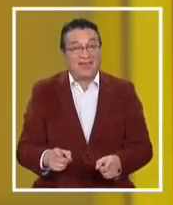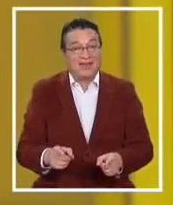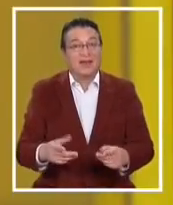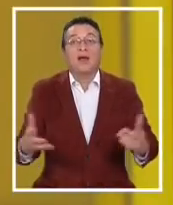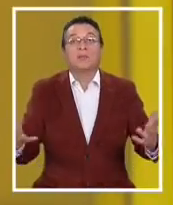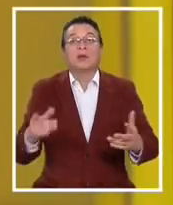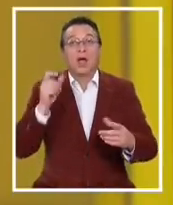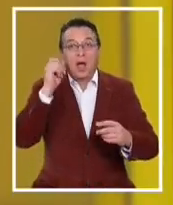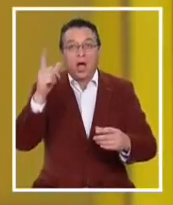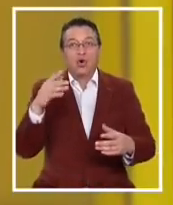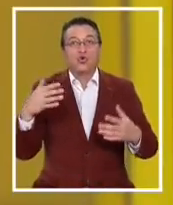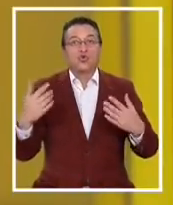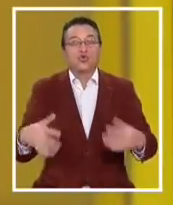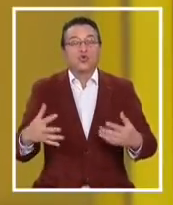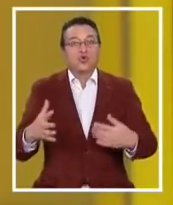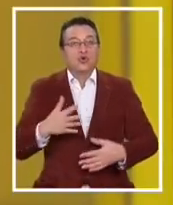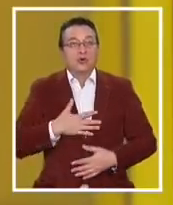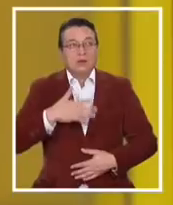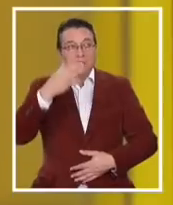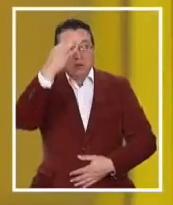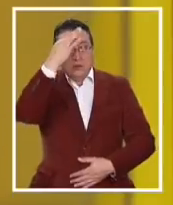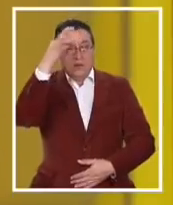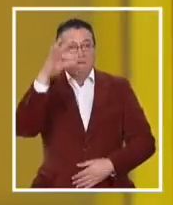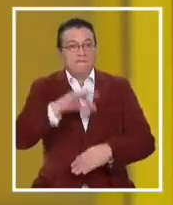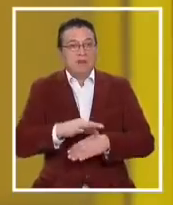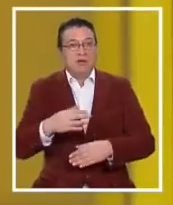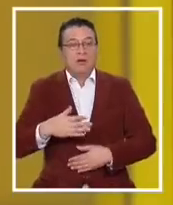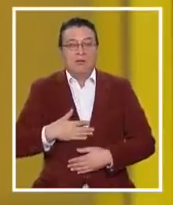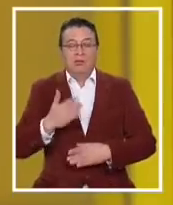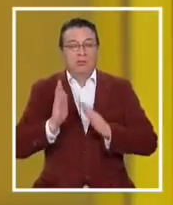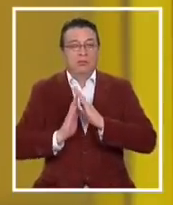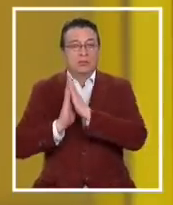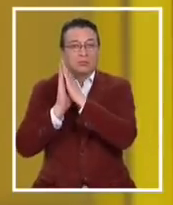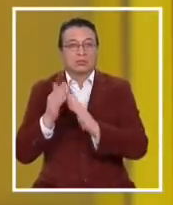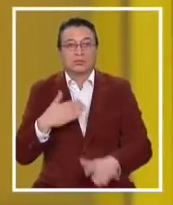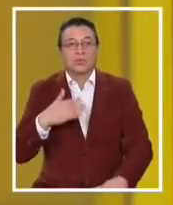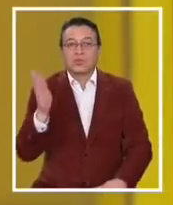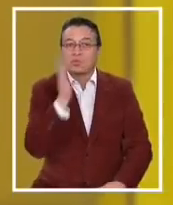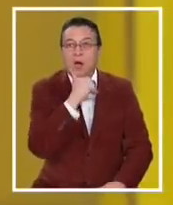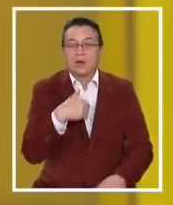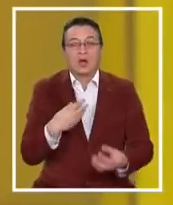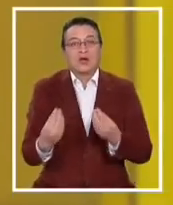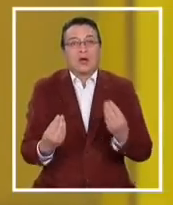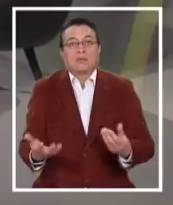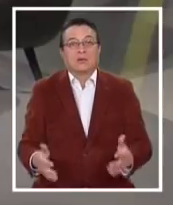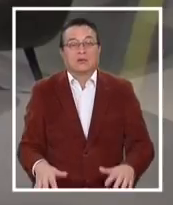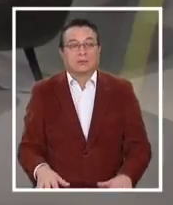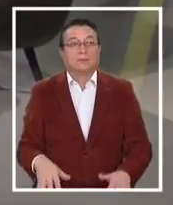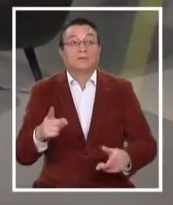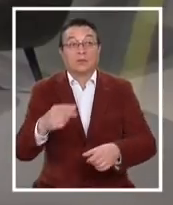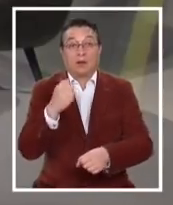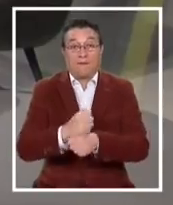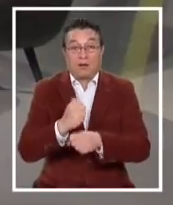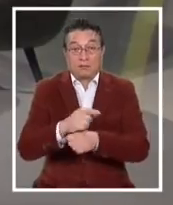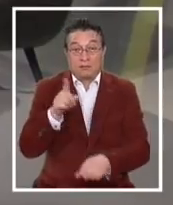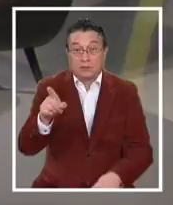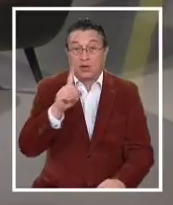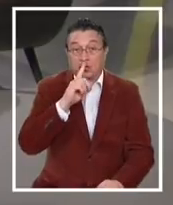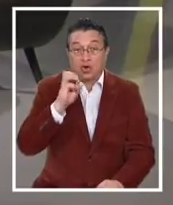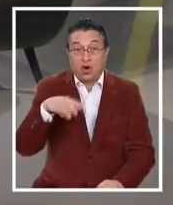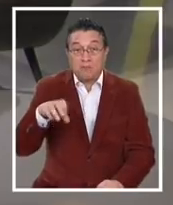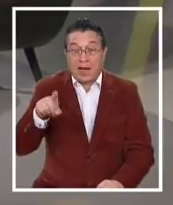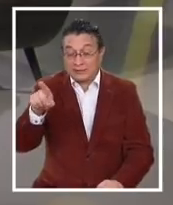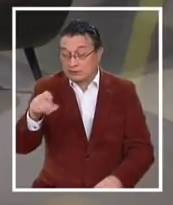entender, diablos, si me enfermo hoy, no tengo una cama, no voy a caber en ese hospital. Tomás, tú estás en ese trabajo hoy día de conseguir más